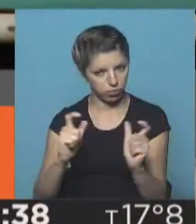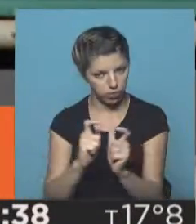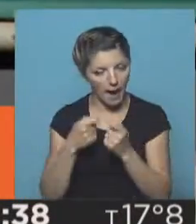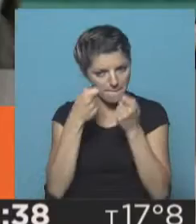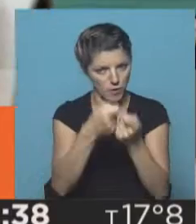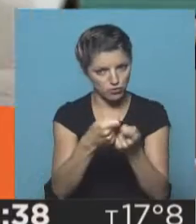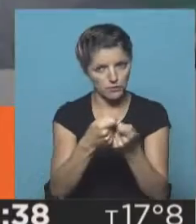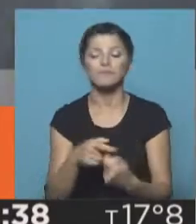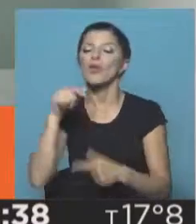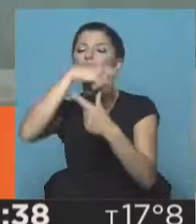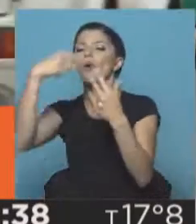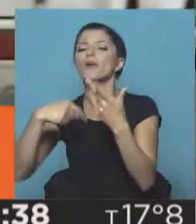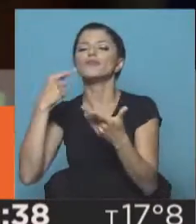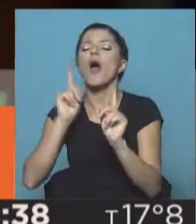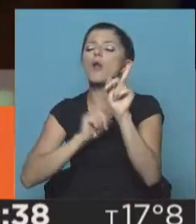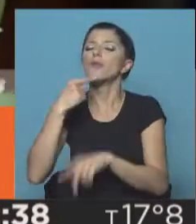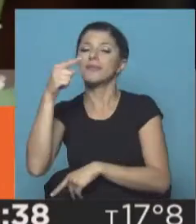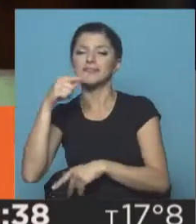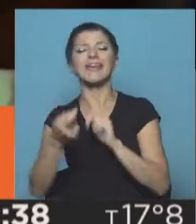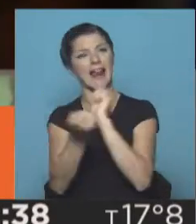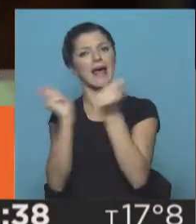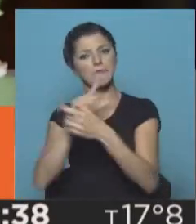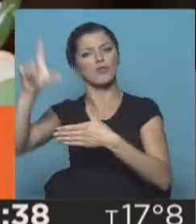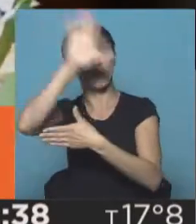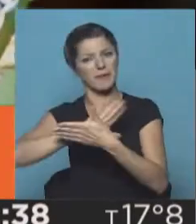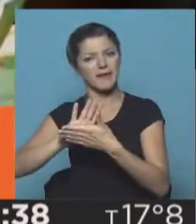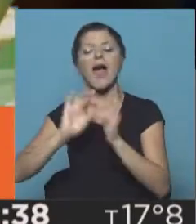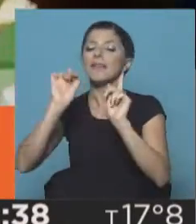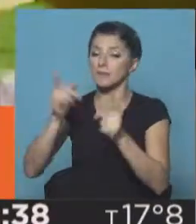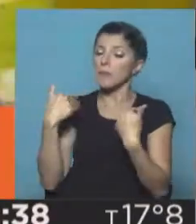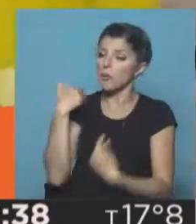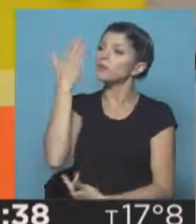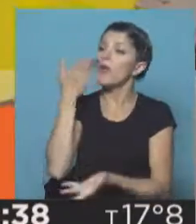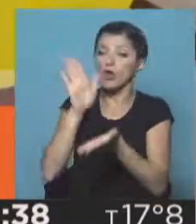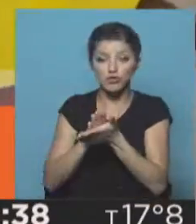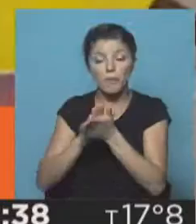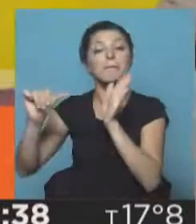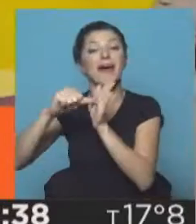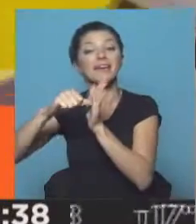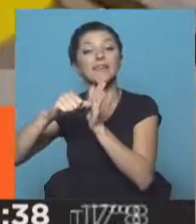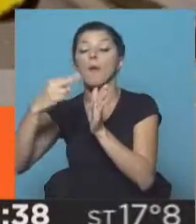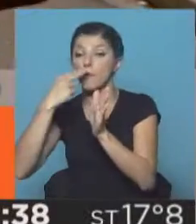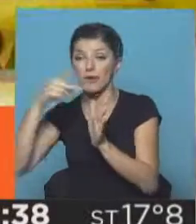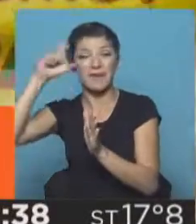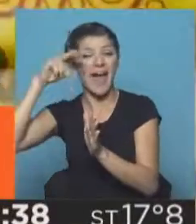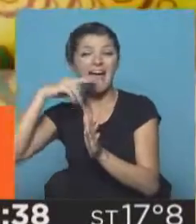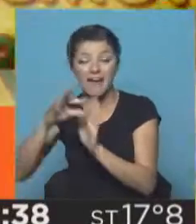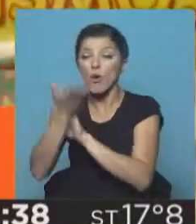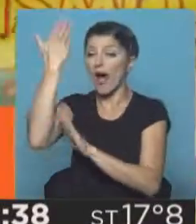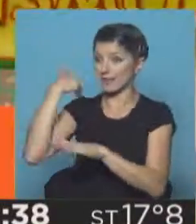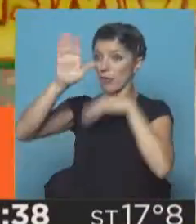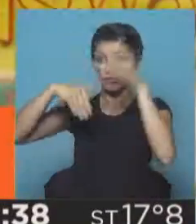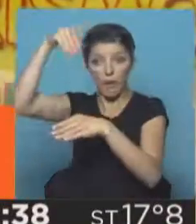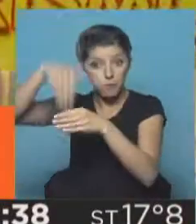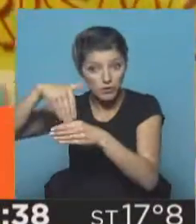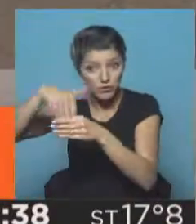región inscriben también allí la ajustada derrota sufrida por el gobierno de Evo Morales en el referendo constitucional de febrero, que puso